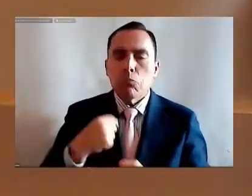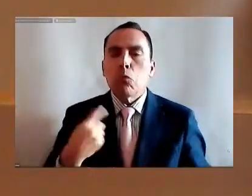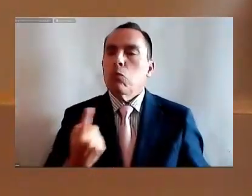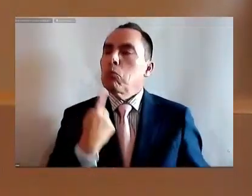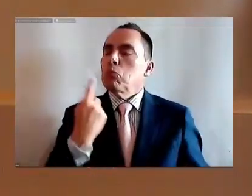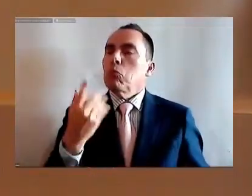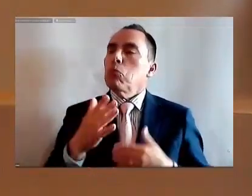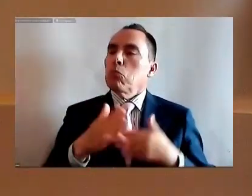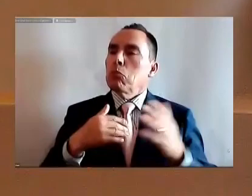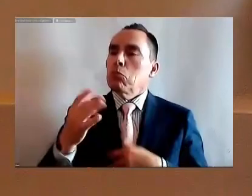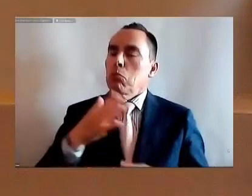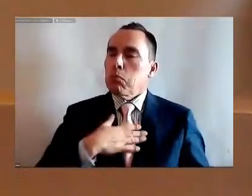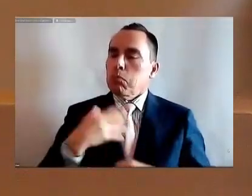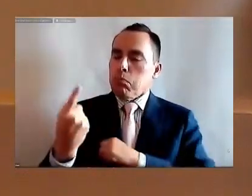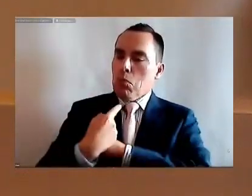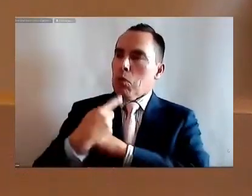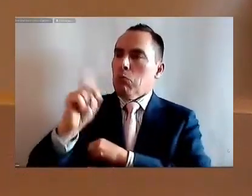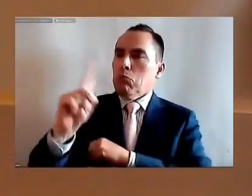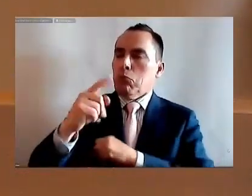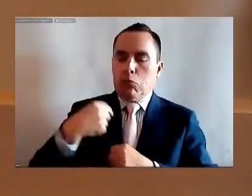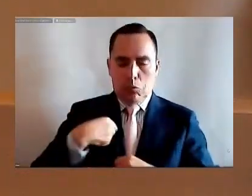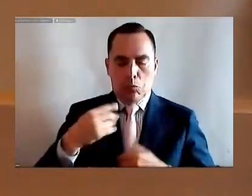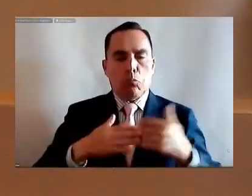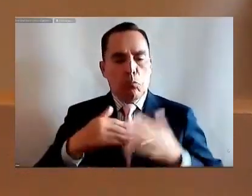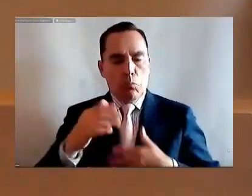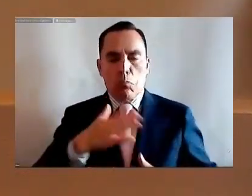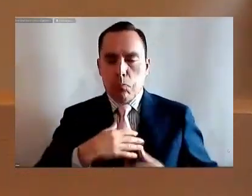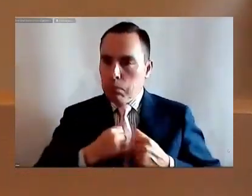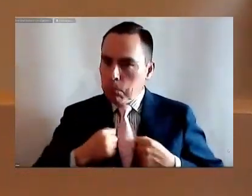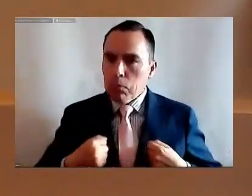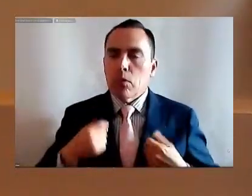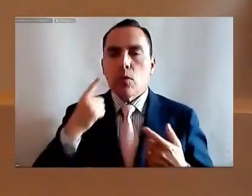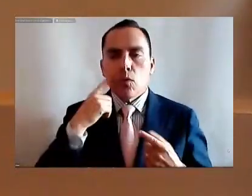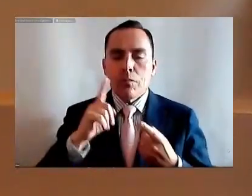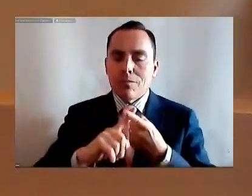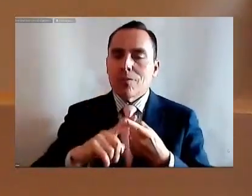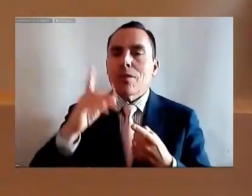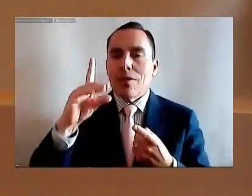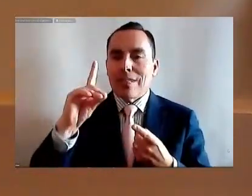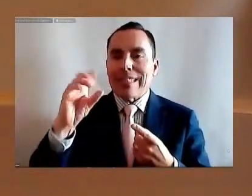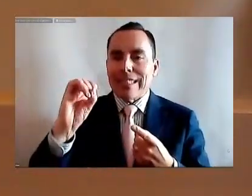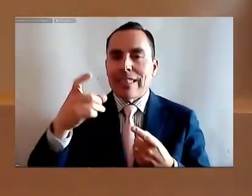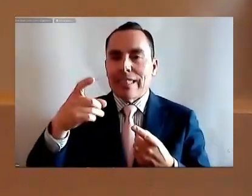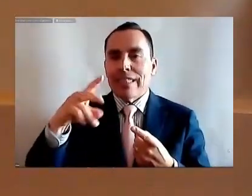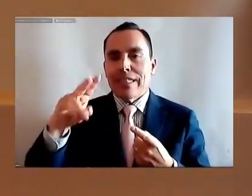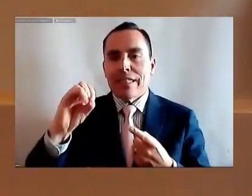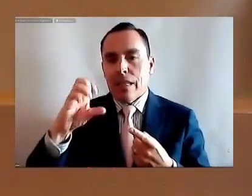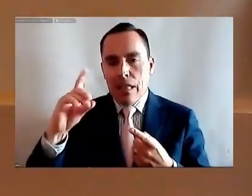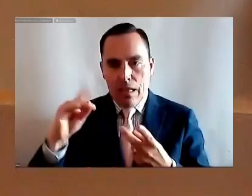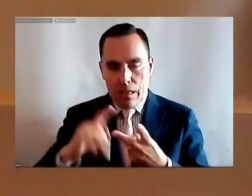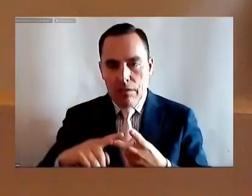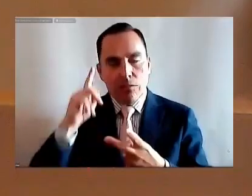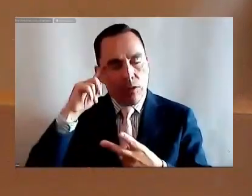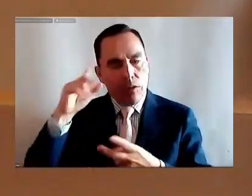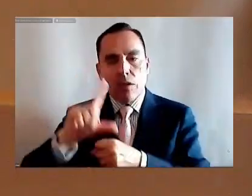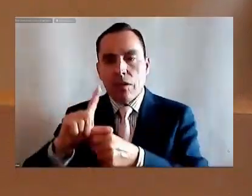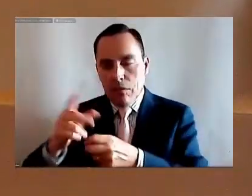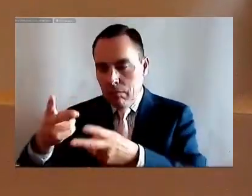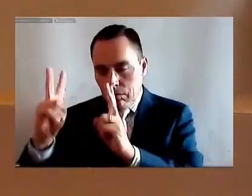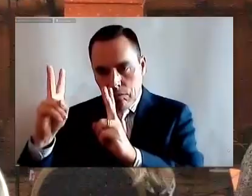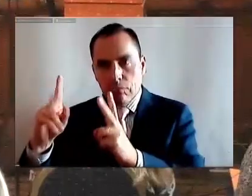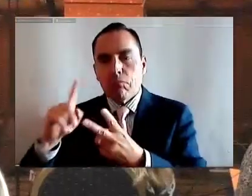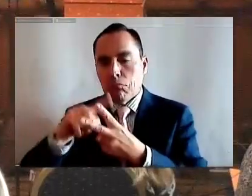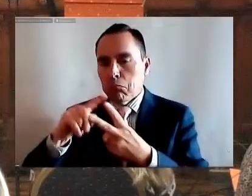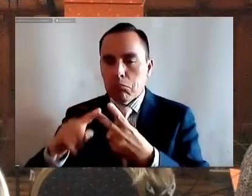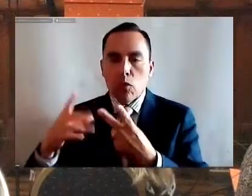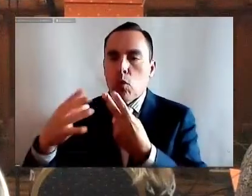son como las dos grandes bases filosóficas que tiene la idea de la protección del trabajador y el derecho al trabajo, ¿no? Pero